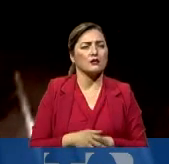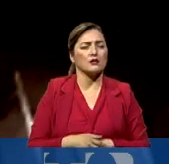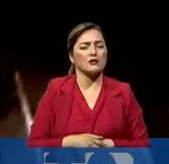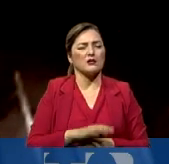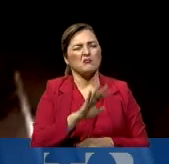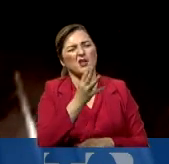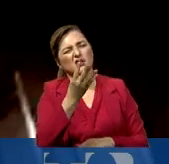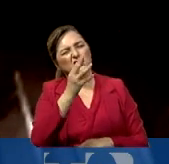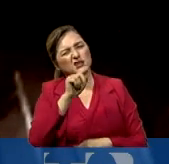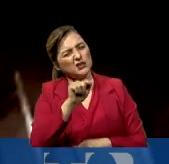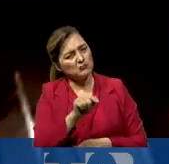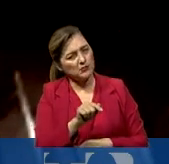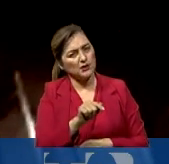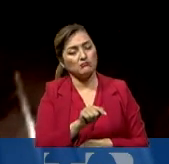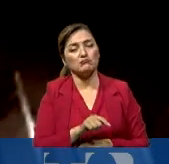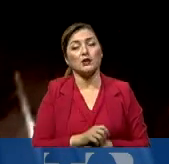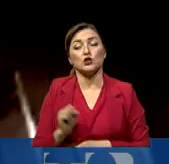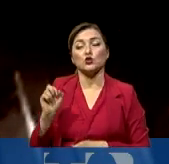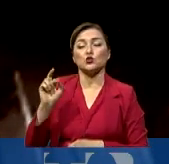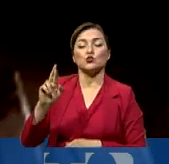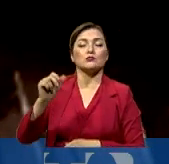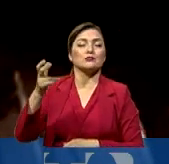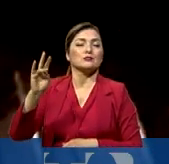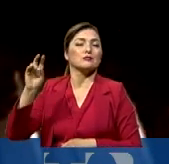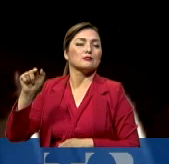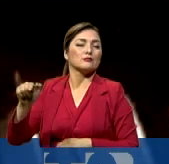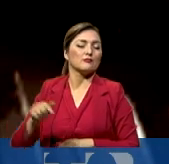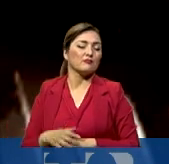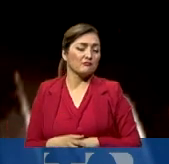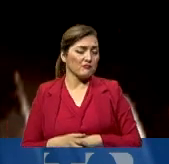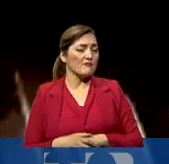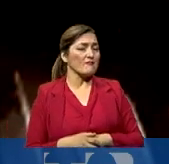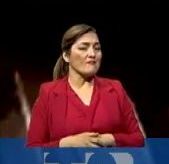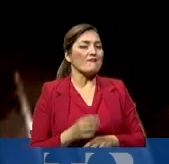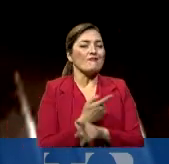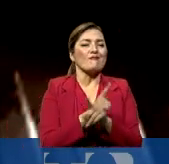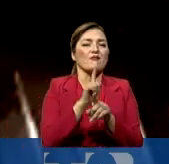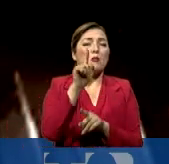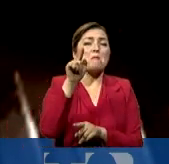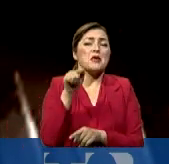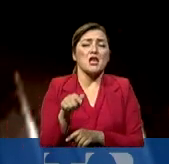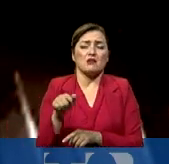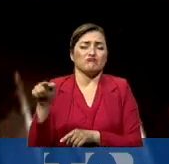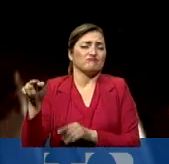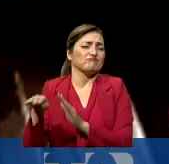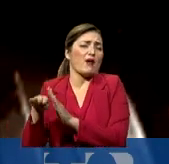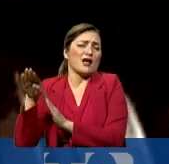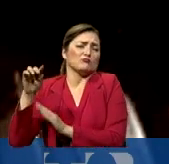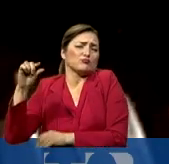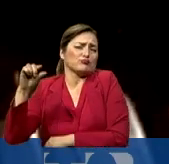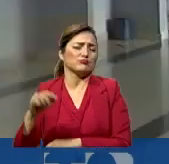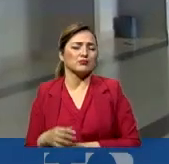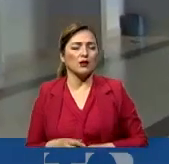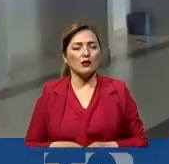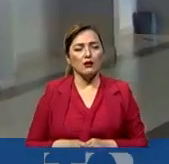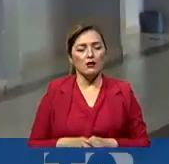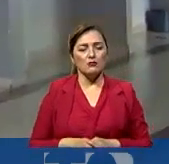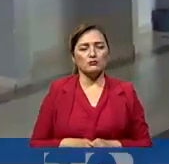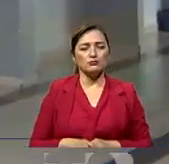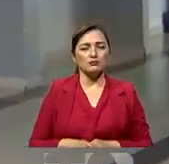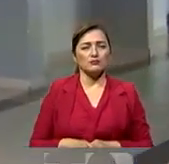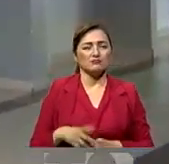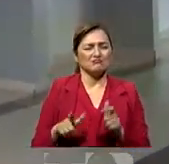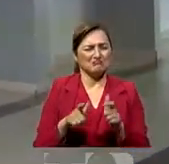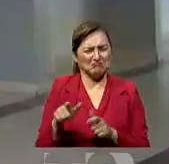de feriado. En el terminal sur, 17.000, es decir, la diferencia es de 1.000 usuarios entre un tal y otro. Pero esto